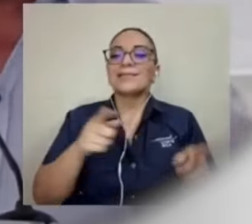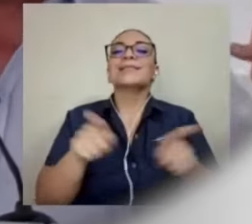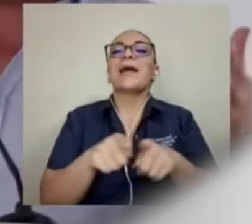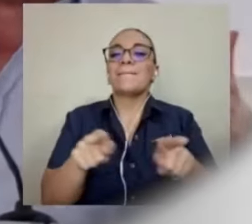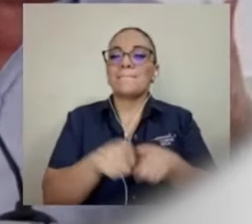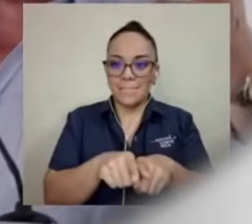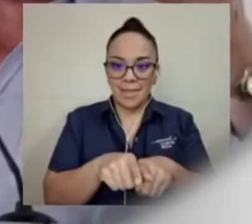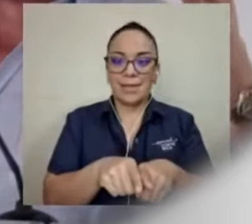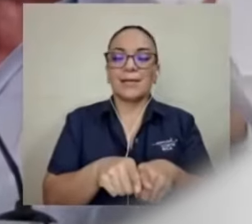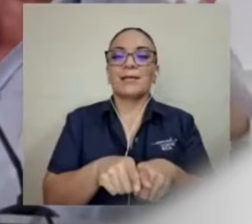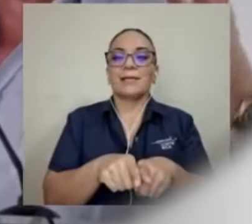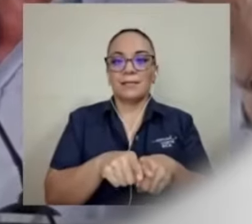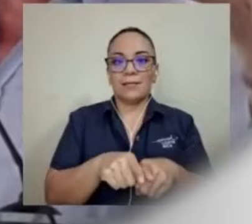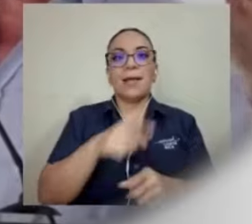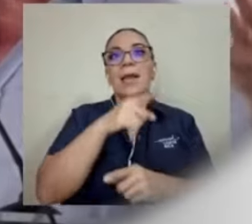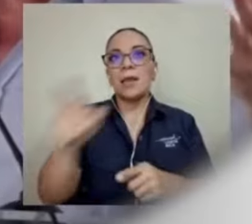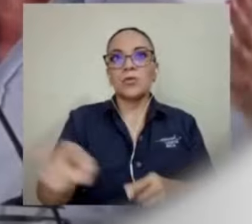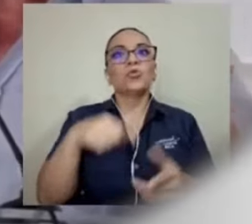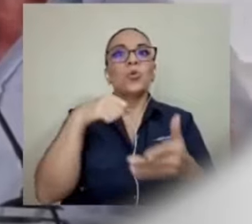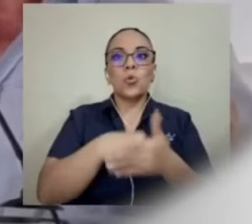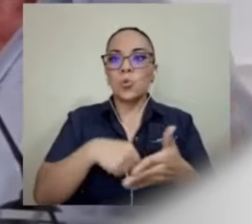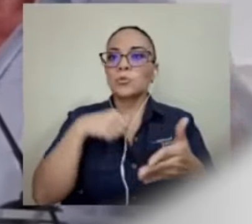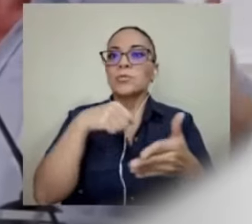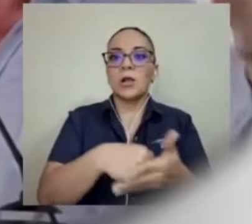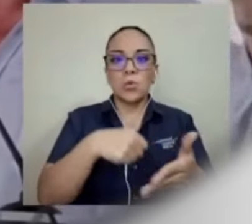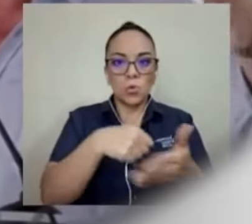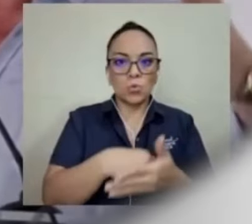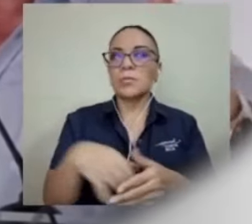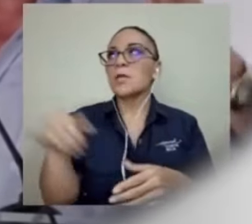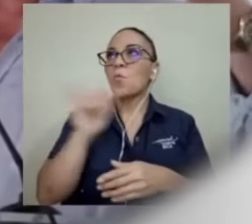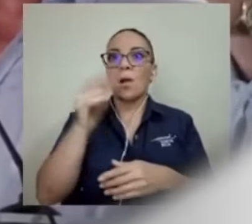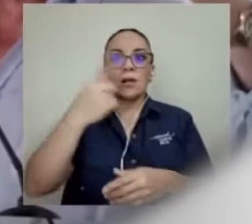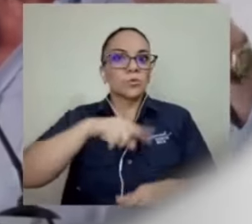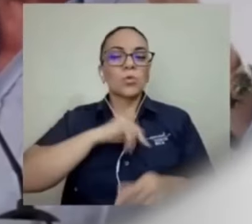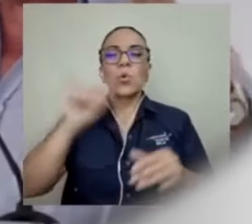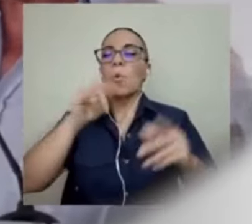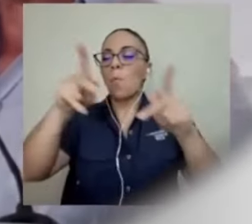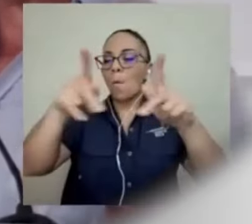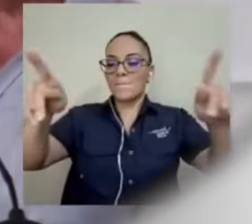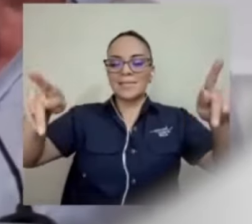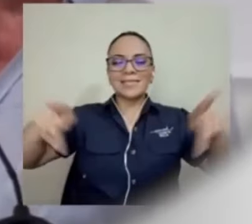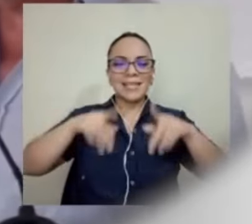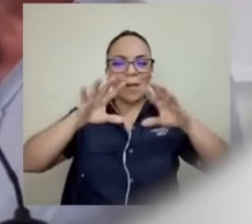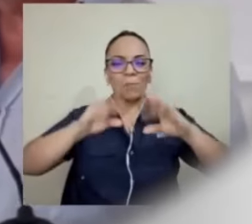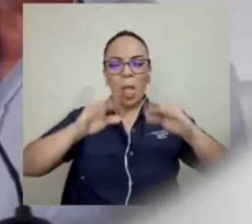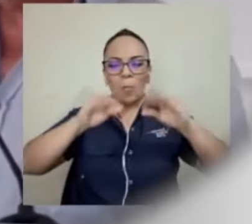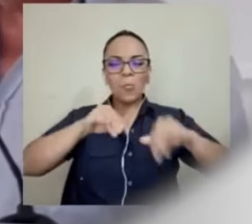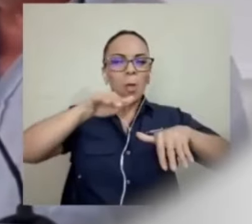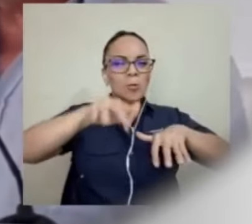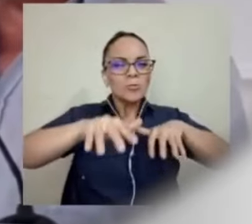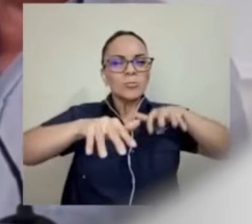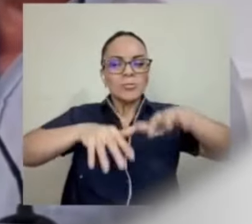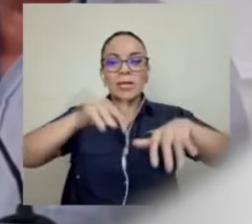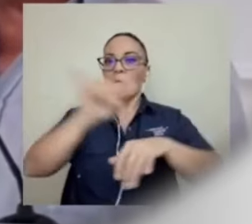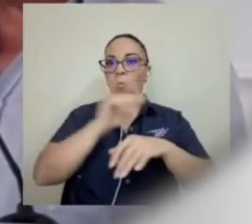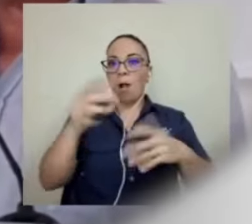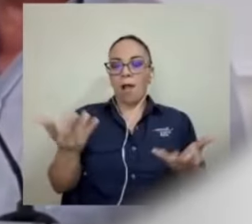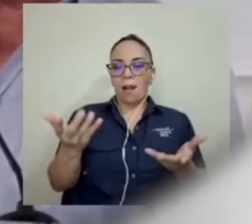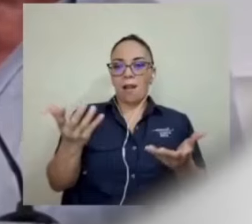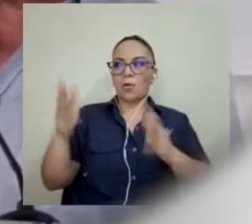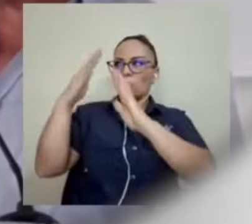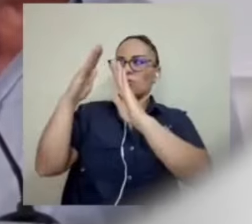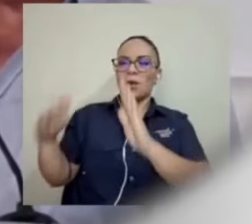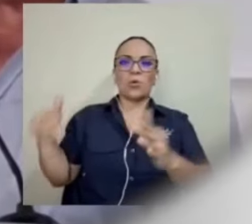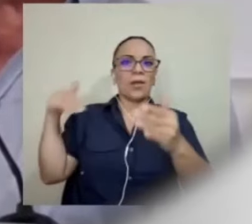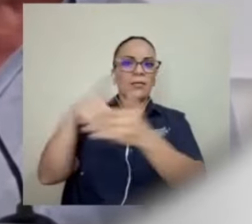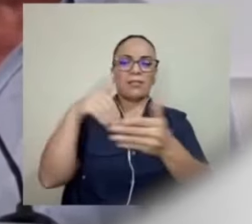toca nadar en la piscina de miel de abeja que representa la Contraloría. Ellos sufren